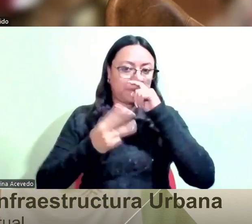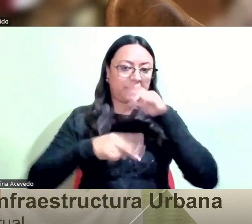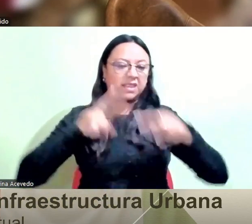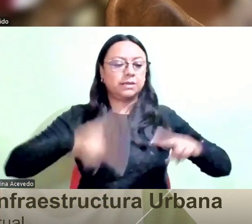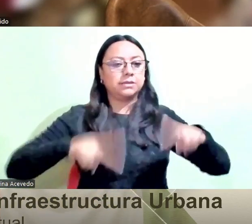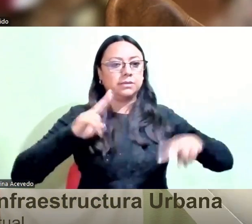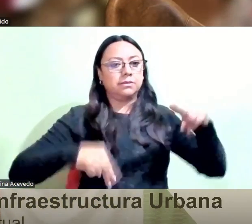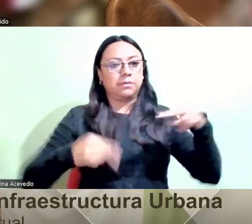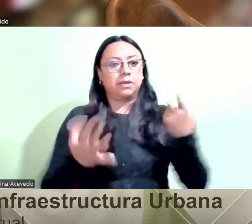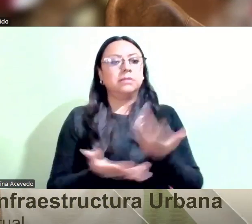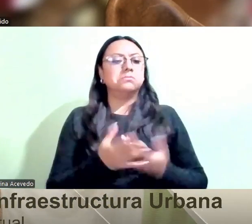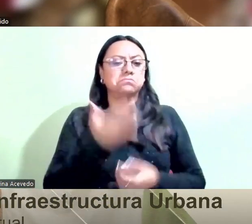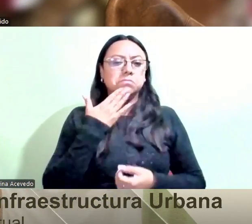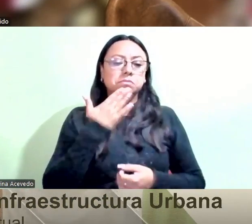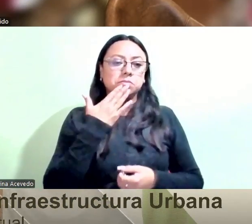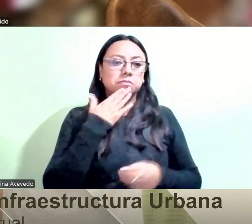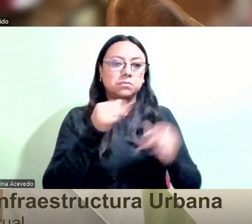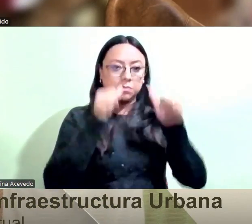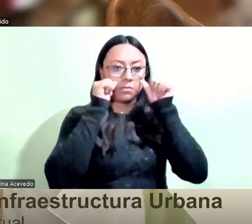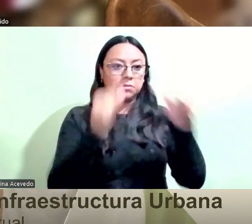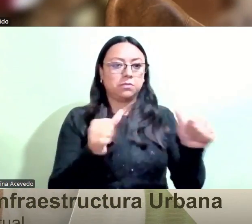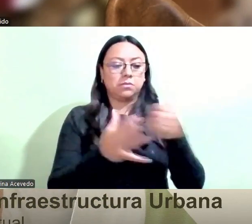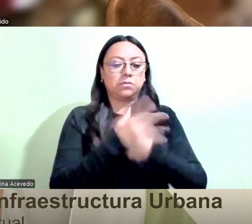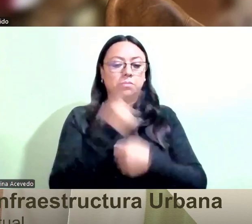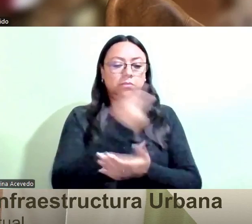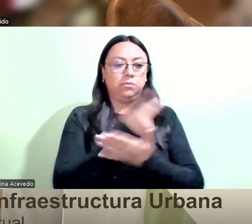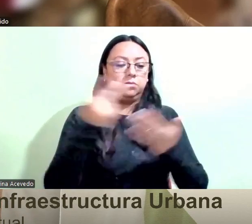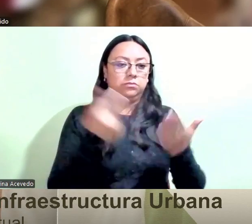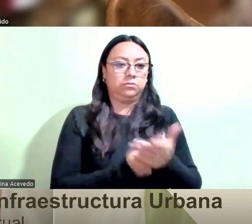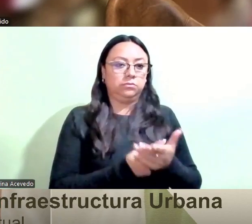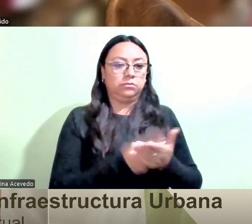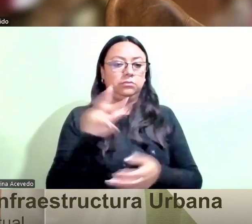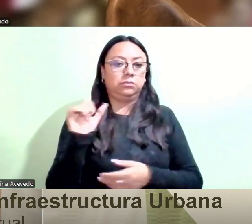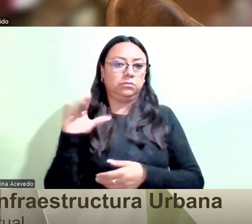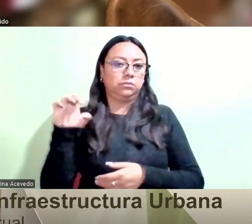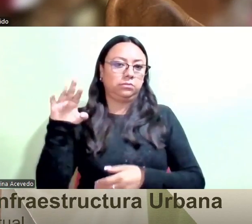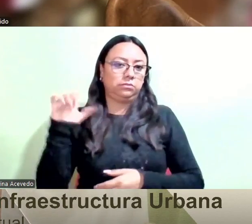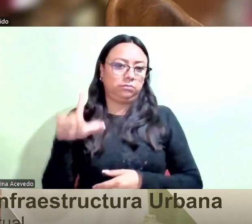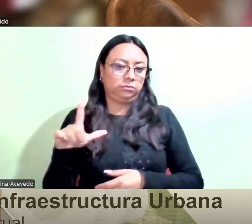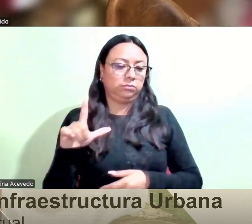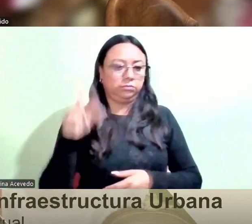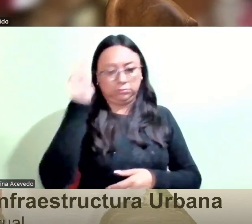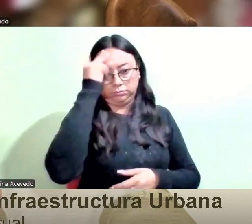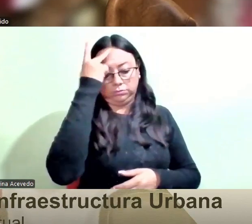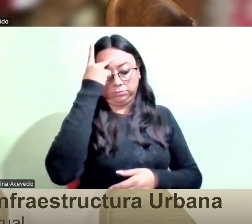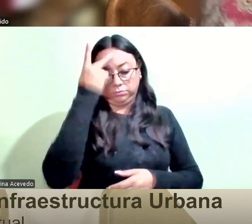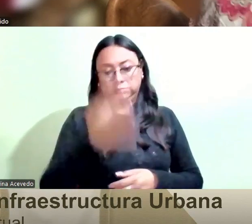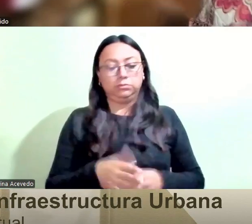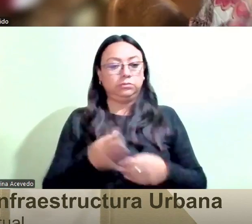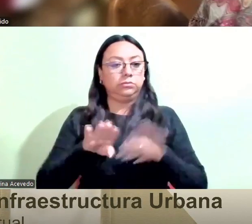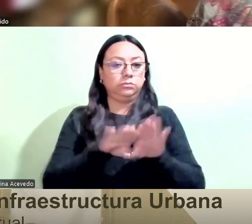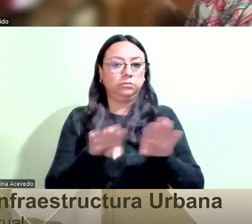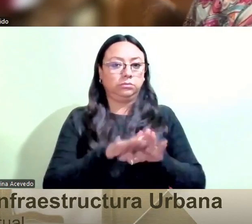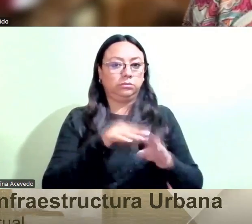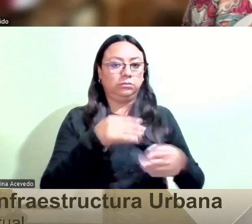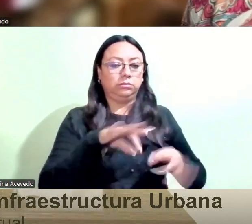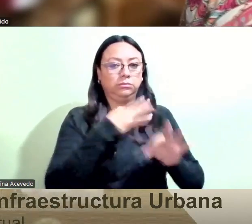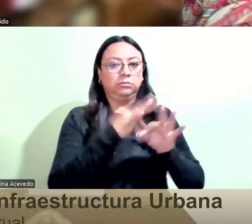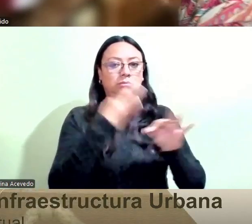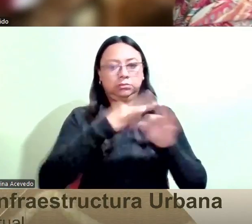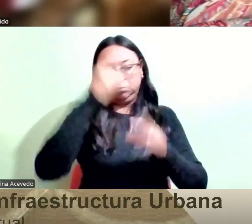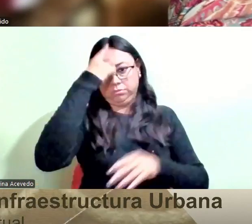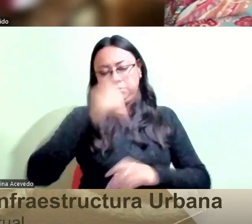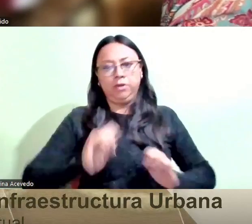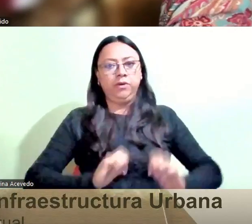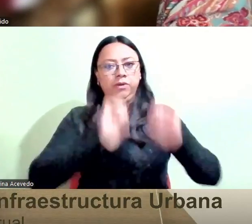en atención a que se debe tener en cuenta que el programa parcial Polanco prevé una norma de ordenación particular que aplica para los inmuebles con